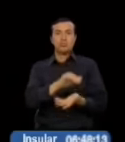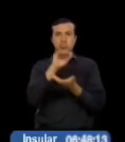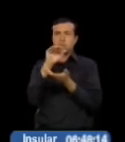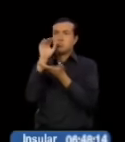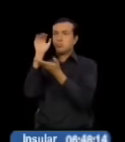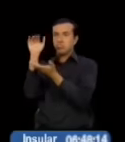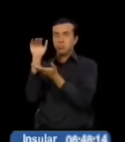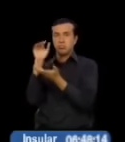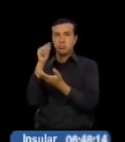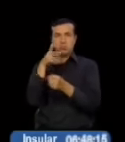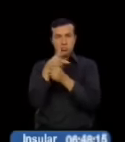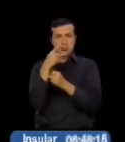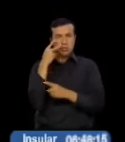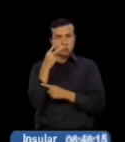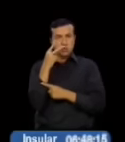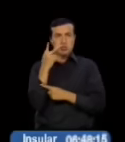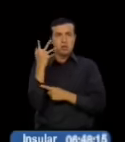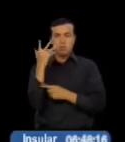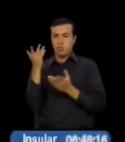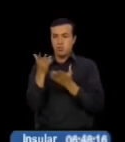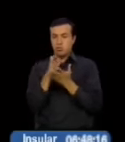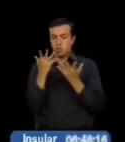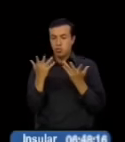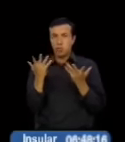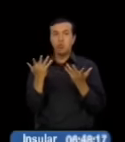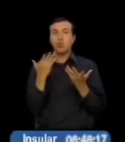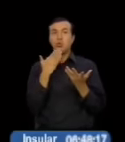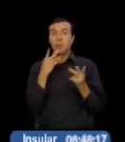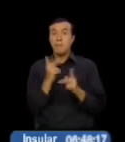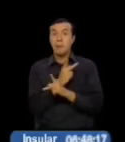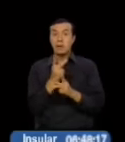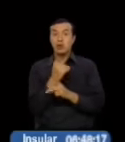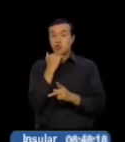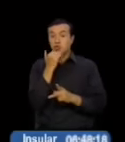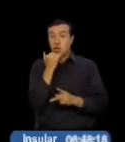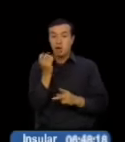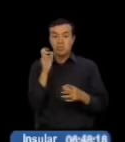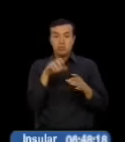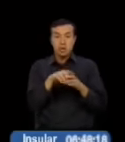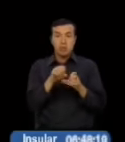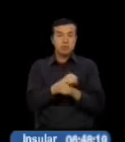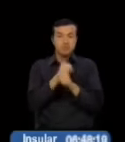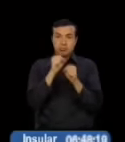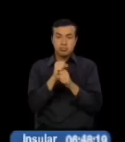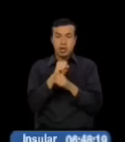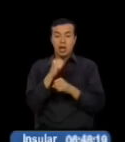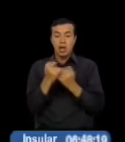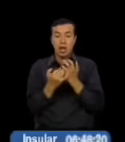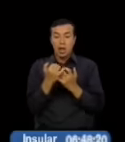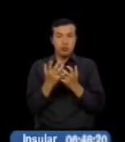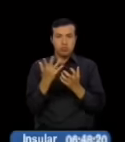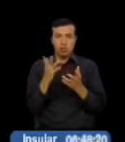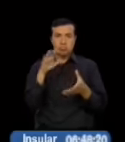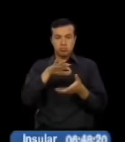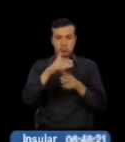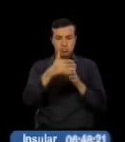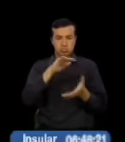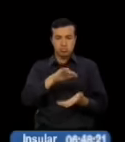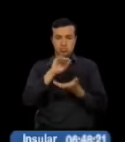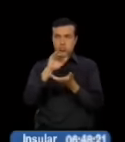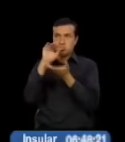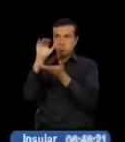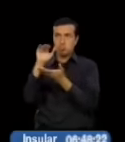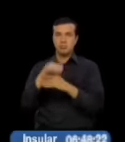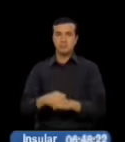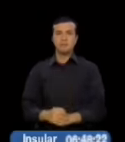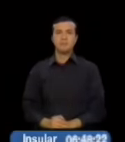adquiridos. Un video muestra el kit de retorno diseñado para reducir al mínimo el riesgo de que los teléfonos causen estragos en su transporte. Fanny Lara,